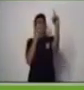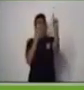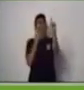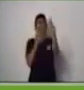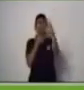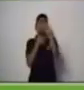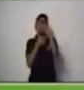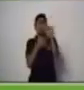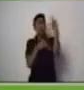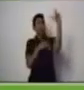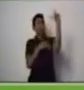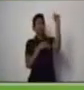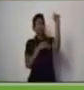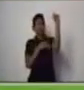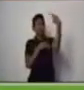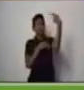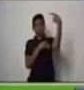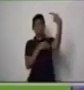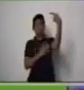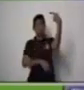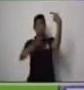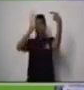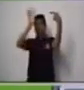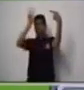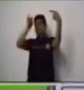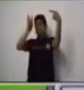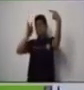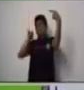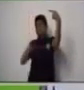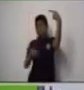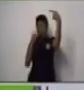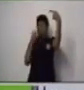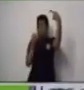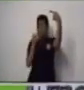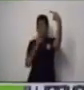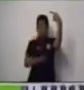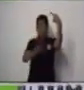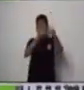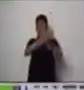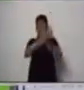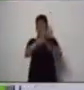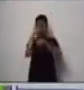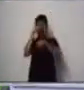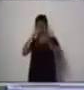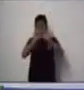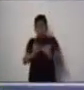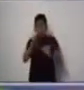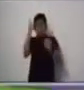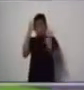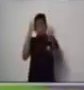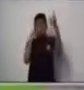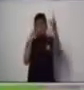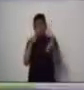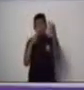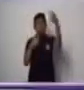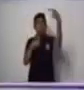Ubiquemos. Corta les voy a dar tres segundos para que piensen cuál es.